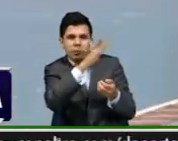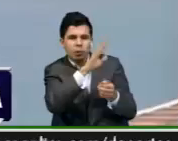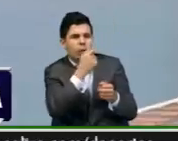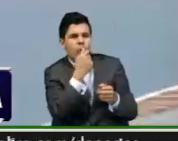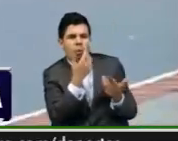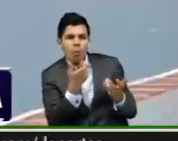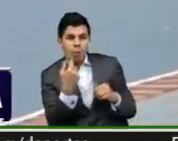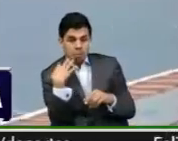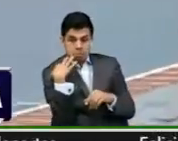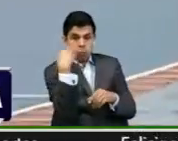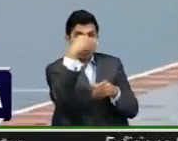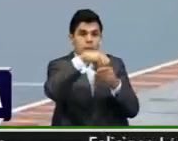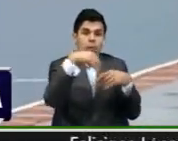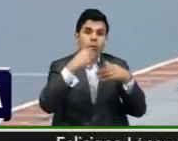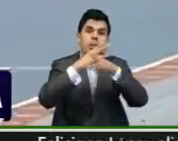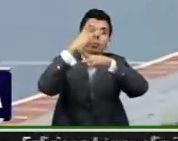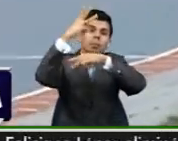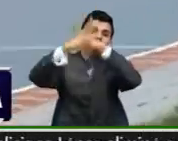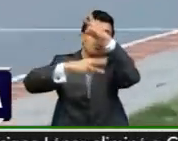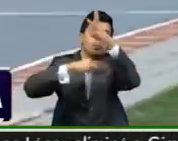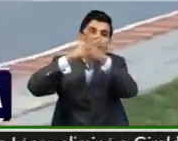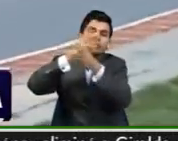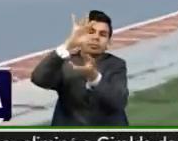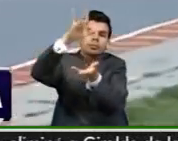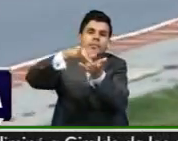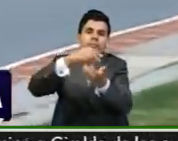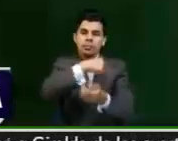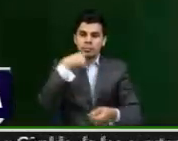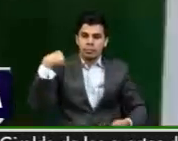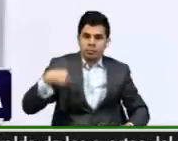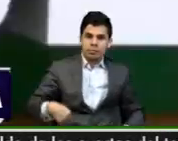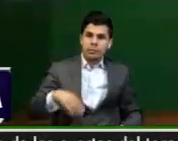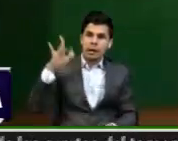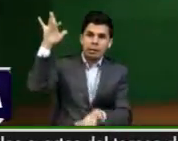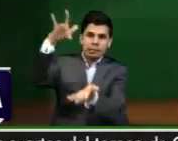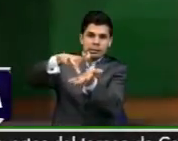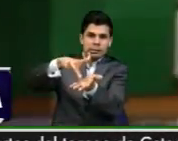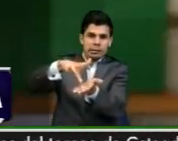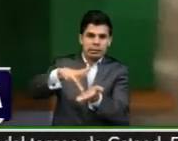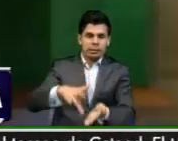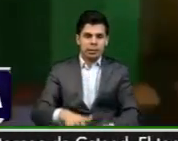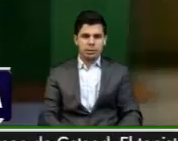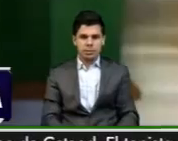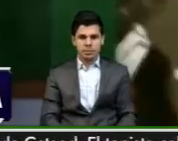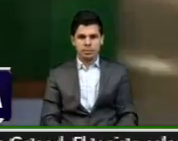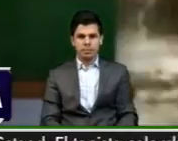deportistas afrontarían el mundial que se efectuará en China, Taipei.